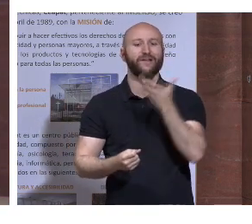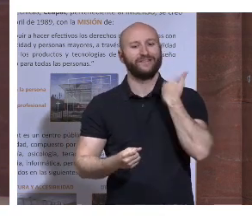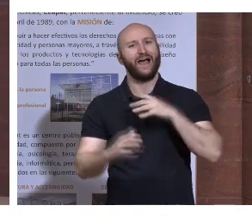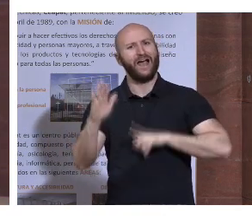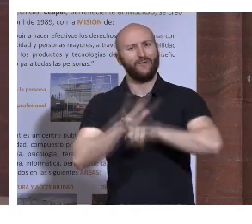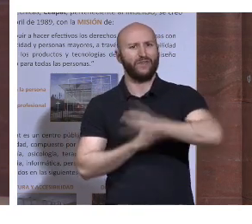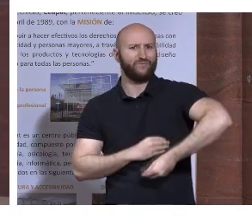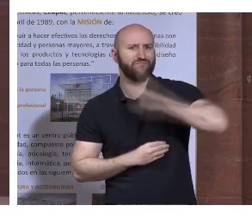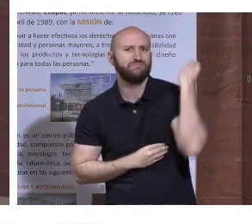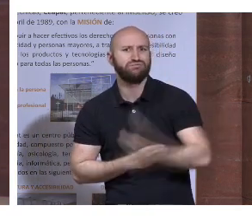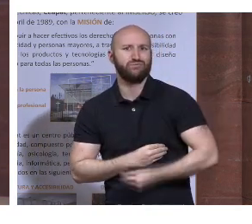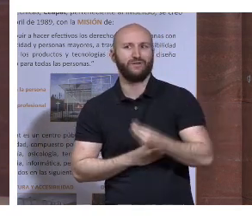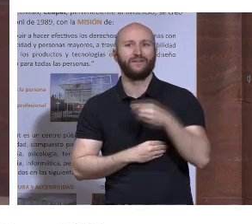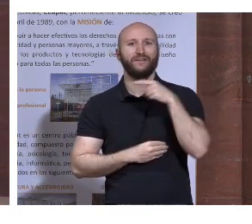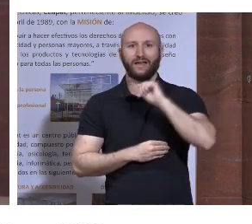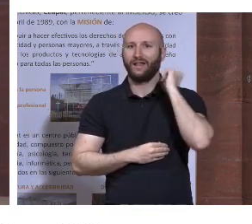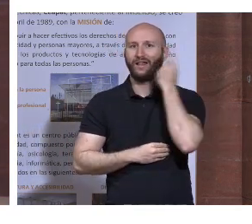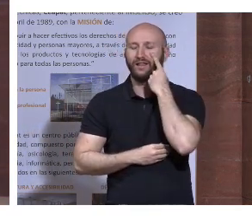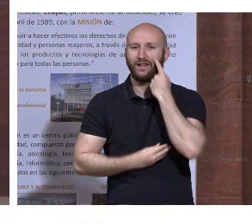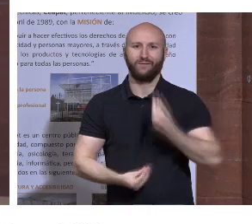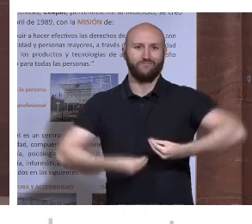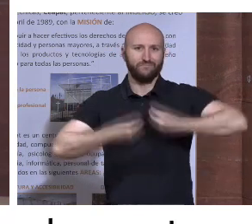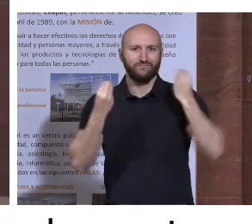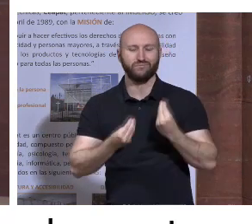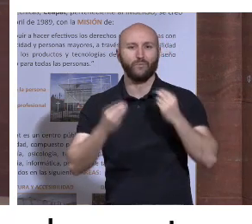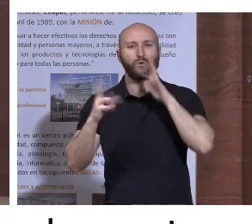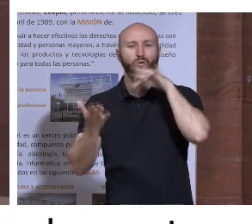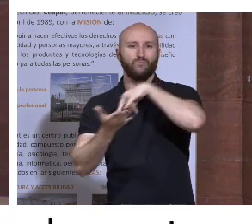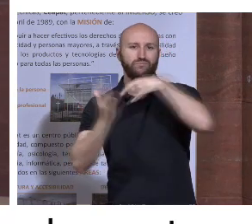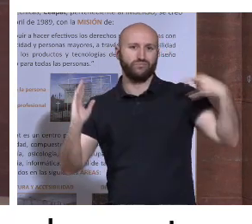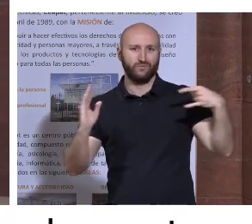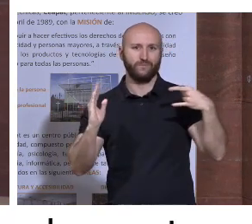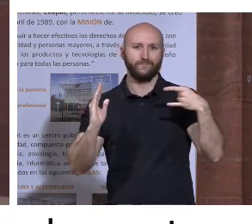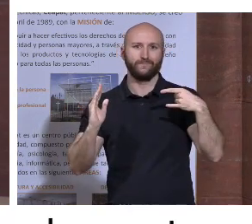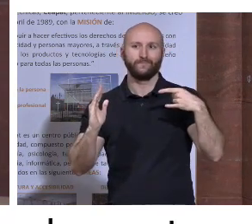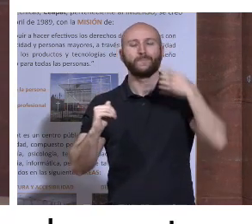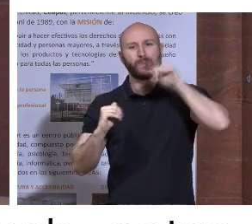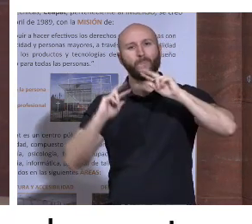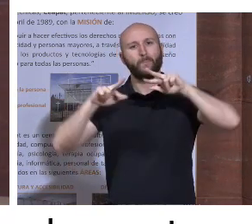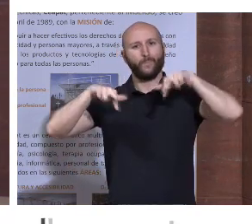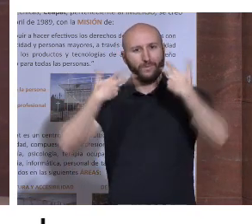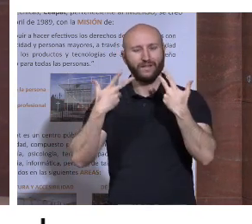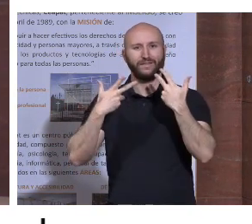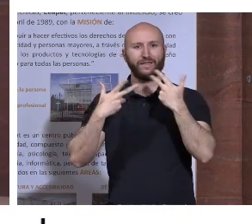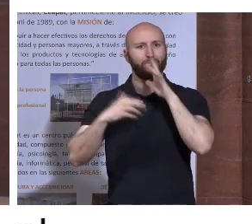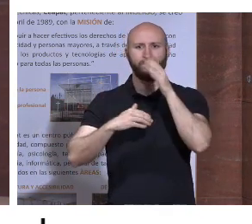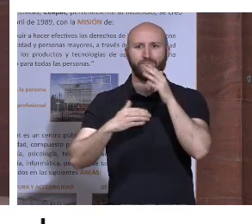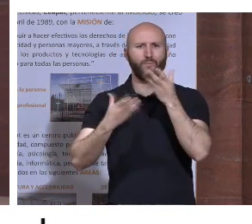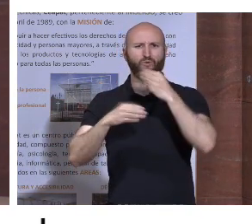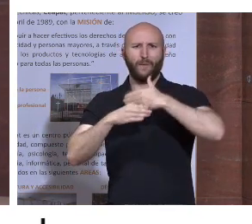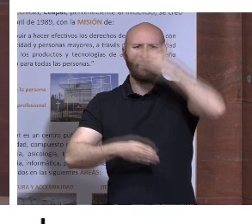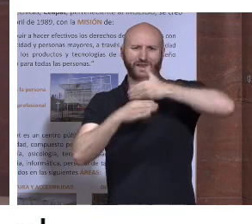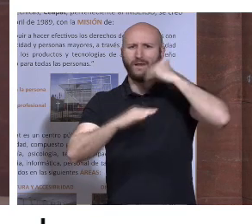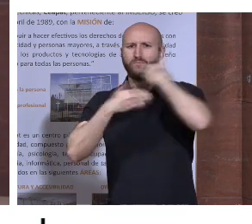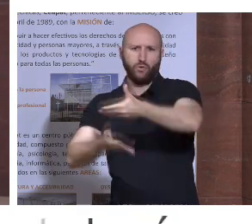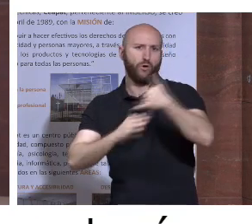y este gran descubrimiento de las nuevas tecnologías nos permite superar muchísimas barreras